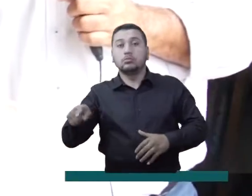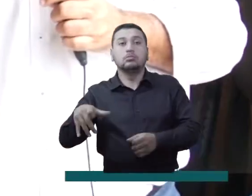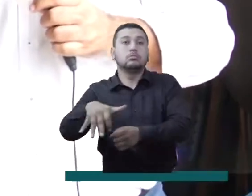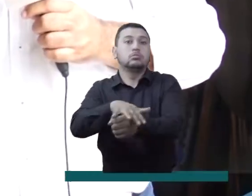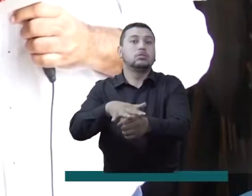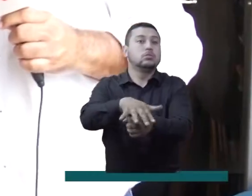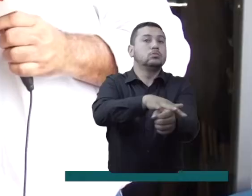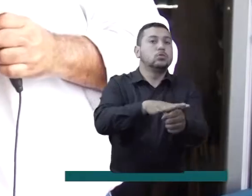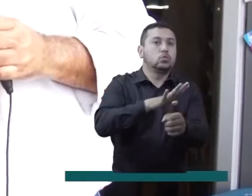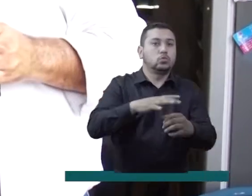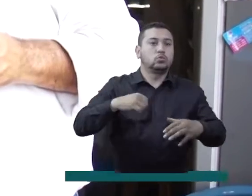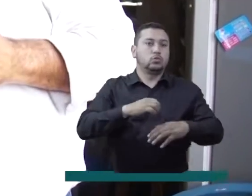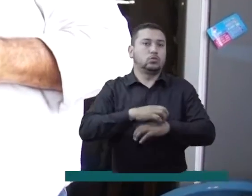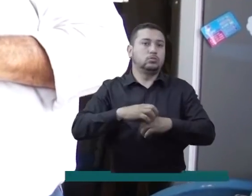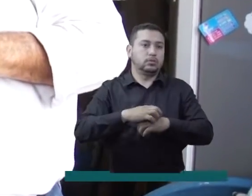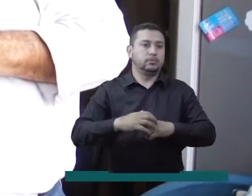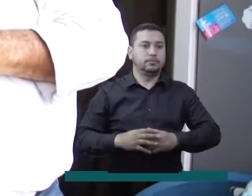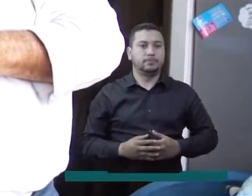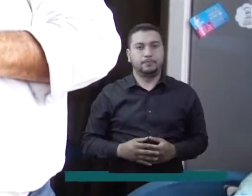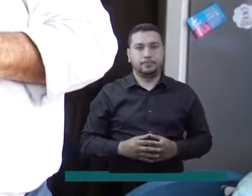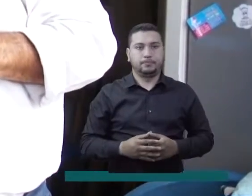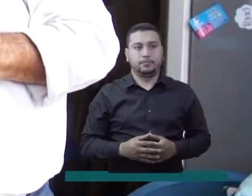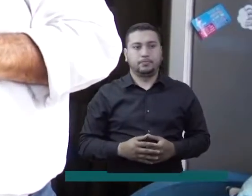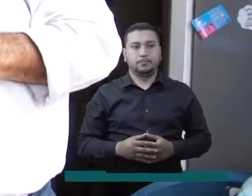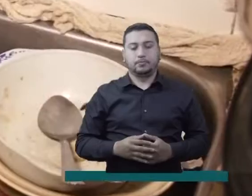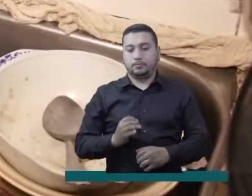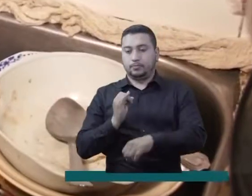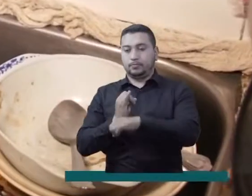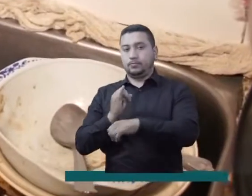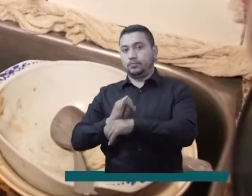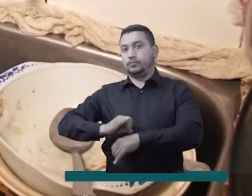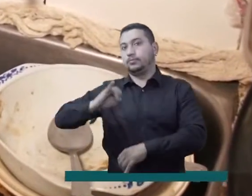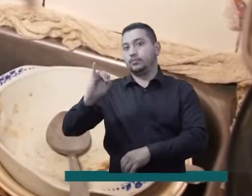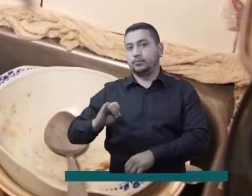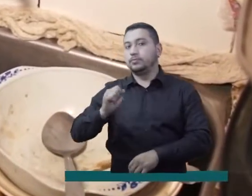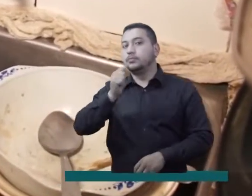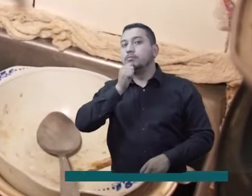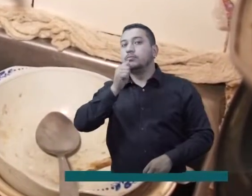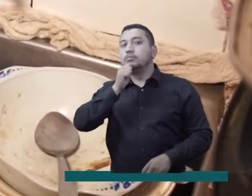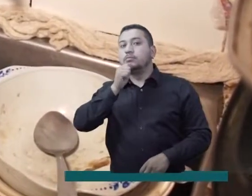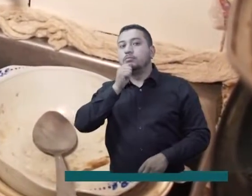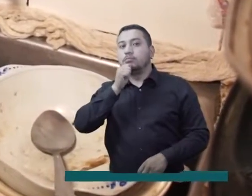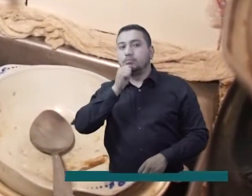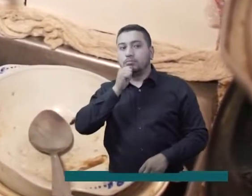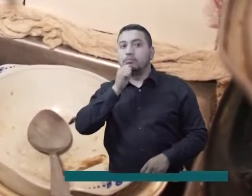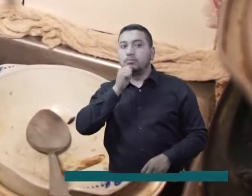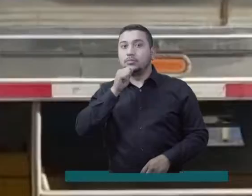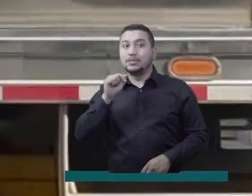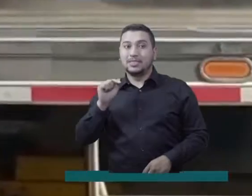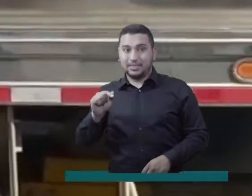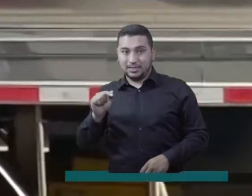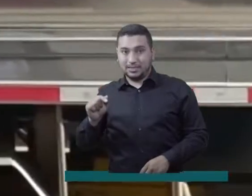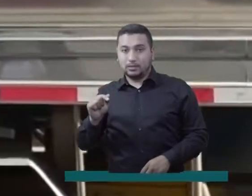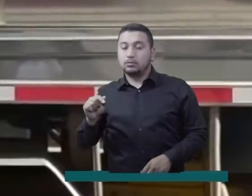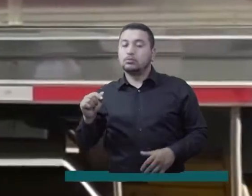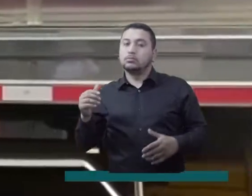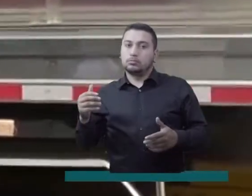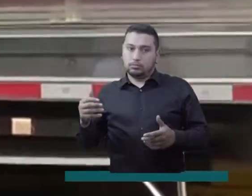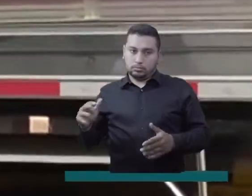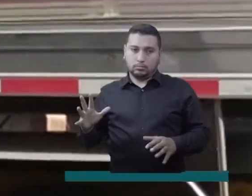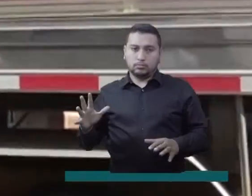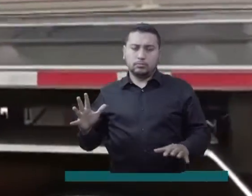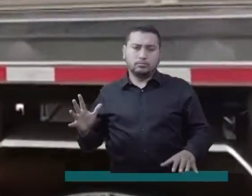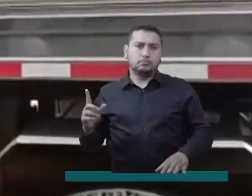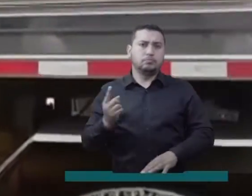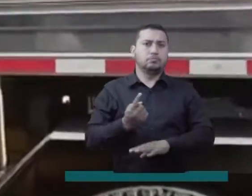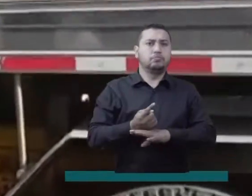Comuna 7, sino en varias partes de la capital del Tolima. La gerente del Instituto Ibaguereño de Acueducto y Alcantarillado Ibal, Erika